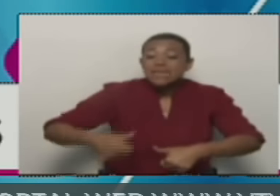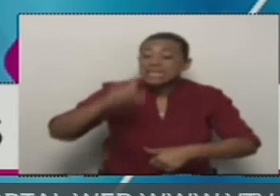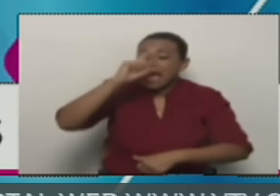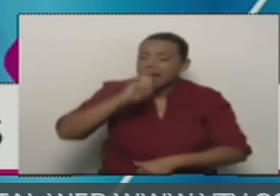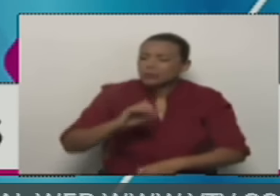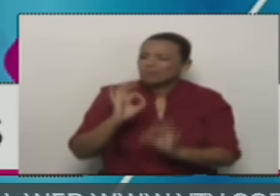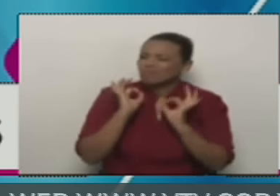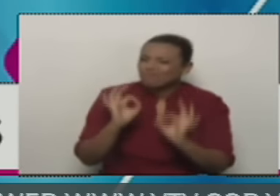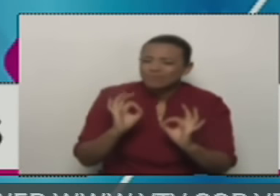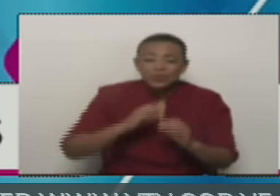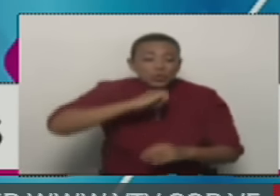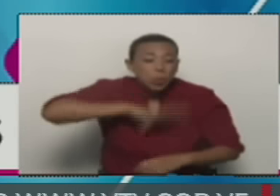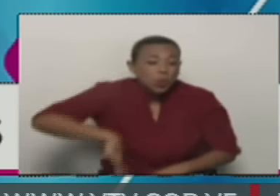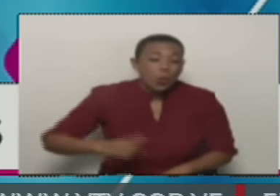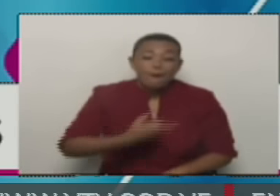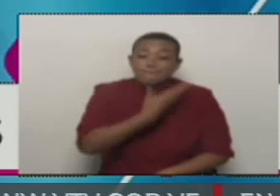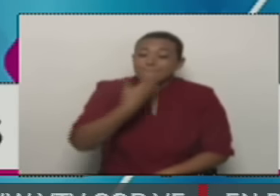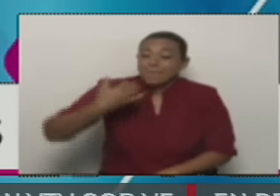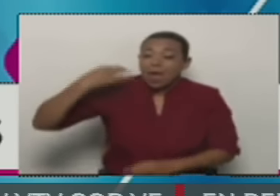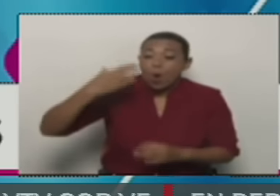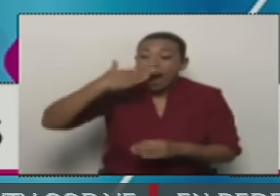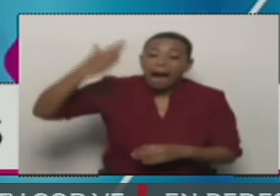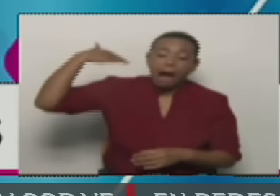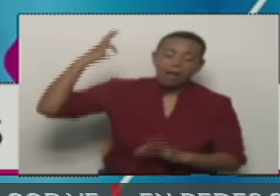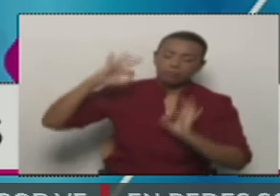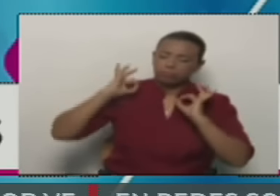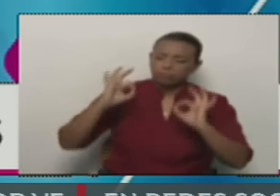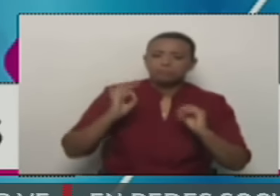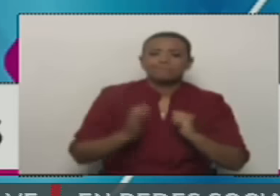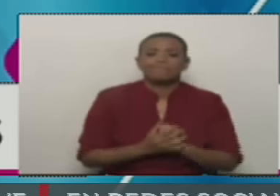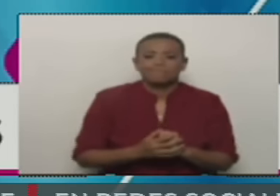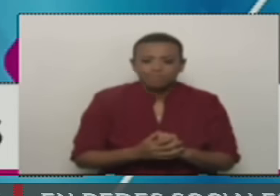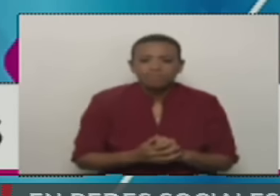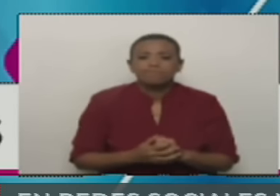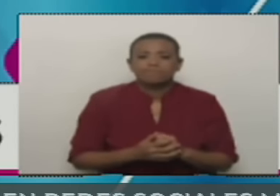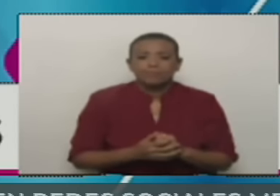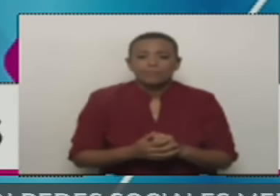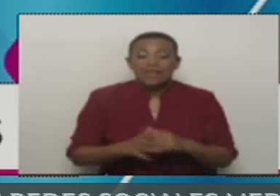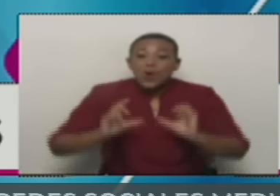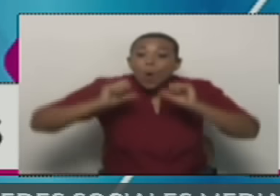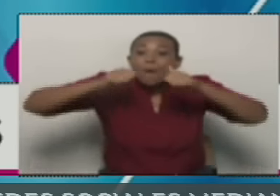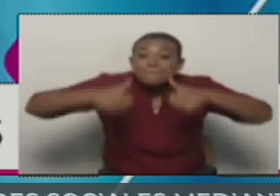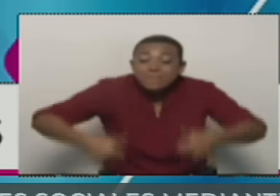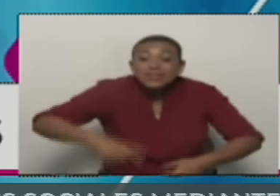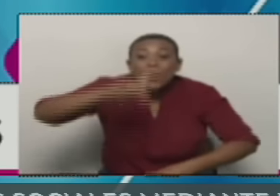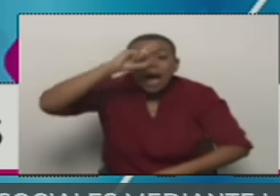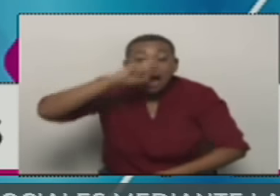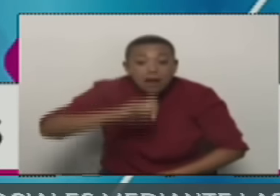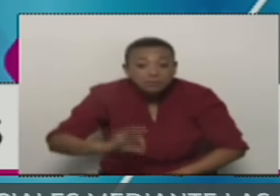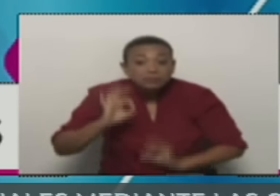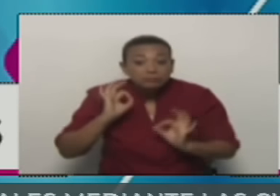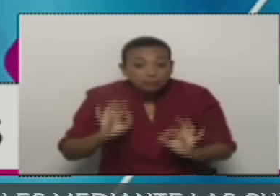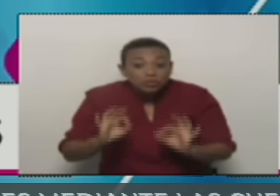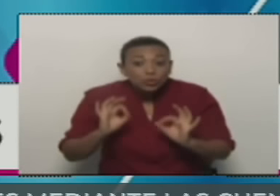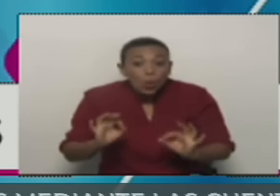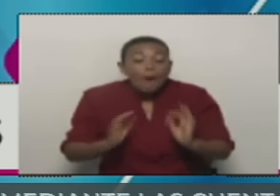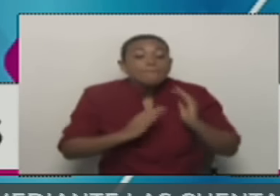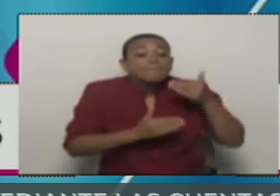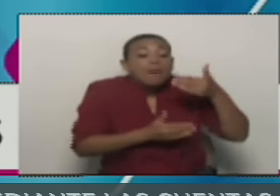escolar histórico 2024-2025 y el inicio del año escolar por